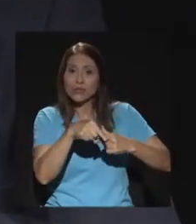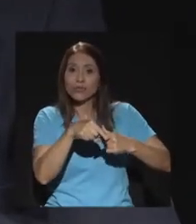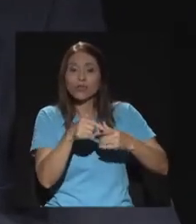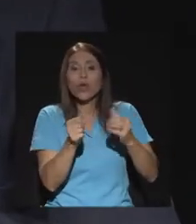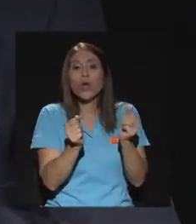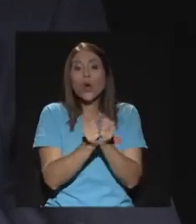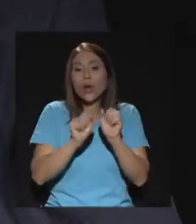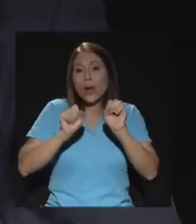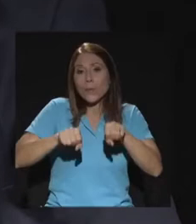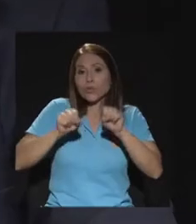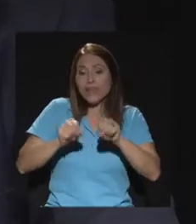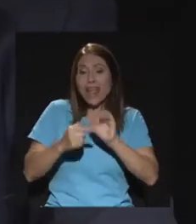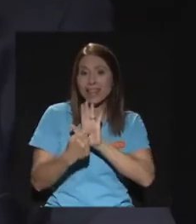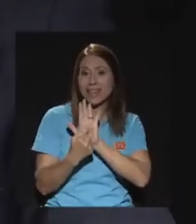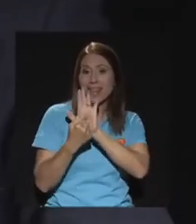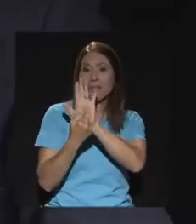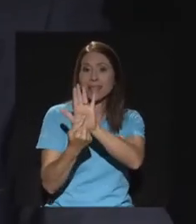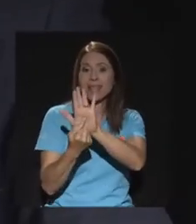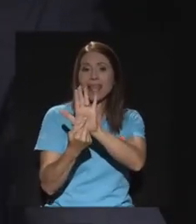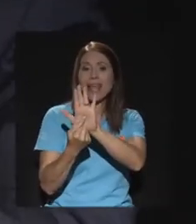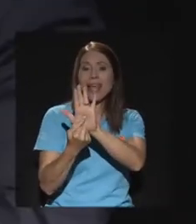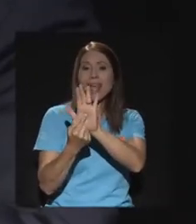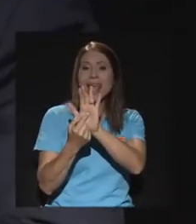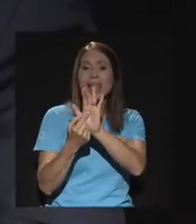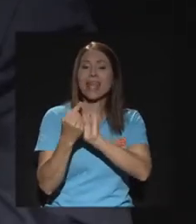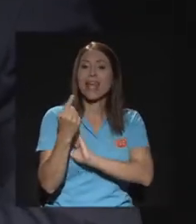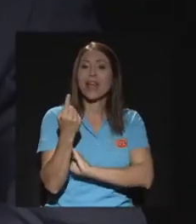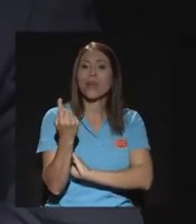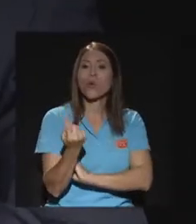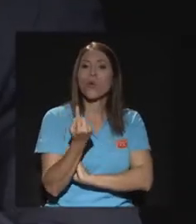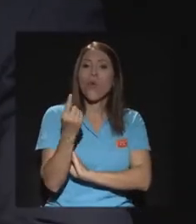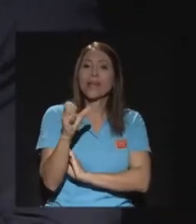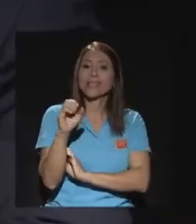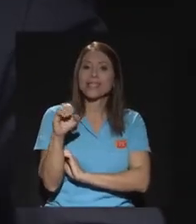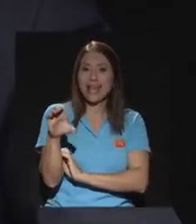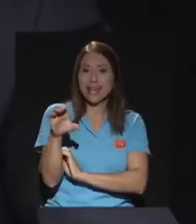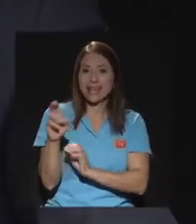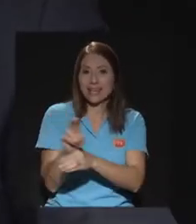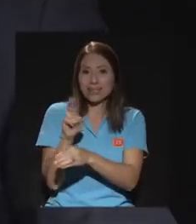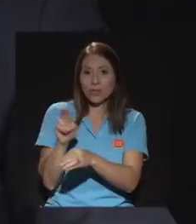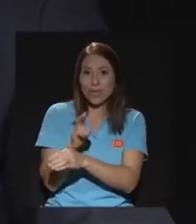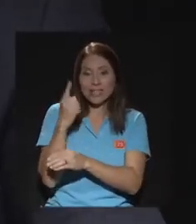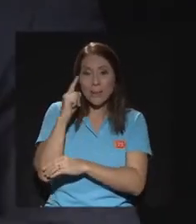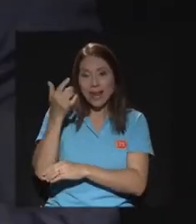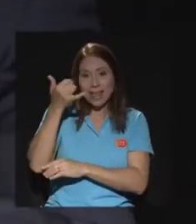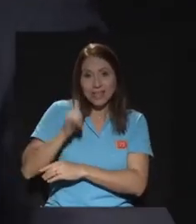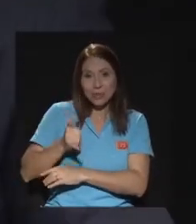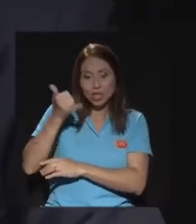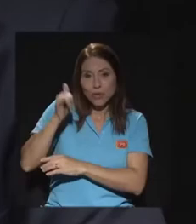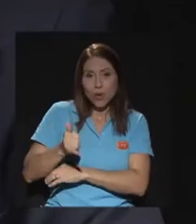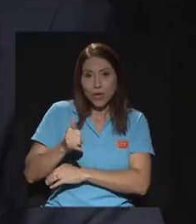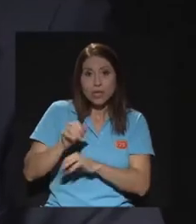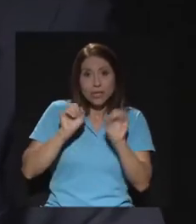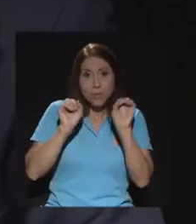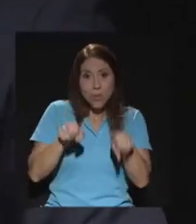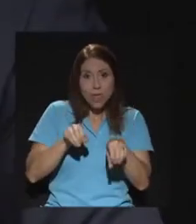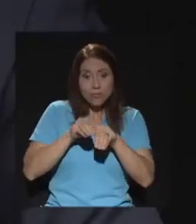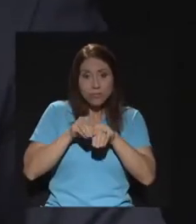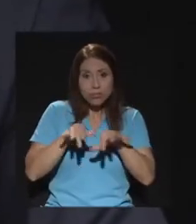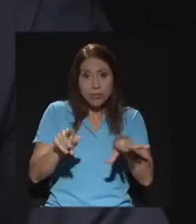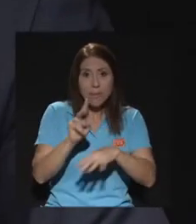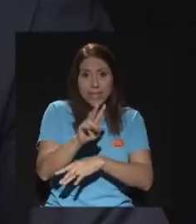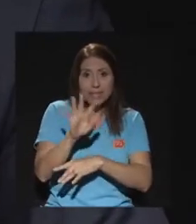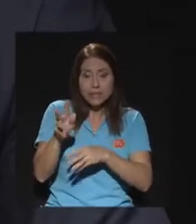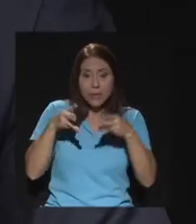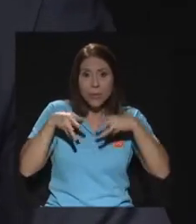en el OneSec, o sea, en el que se utiliza para dispositivos móviles, en 25 medios de comunicación que van a